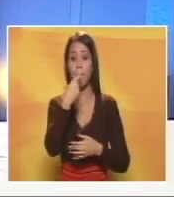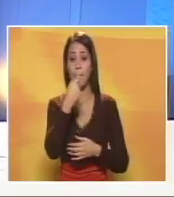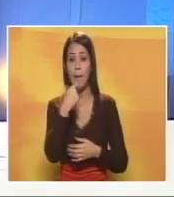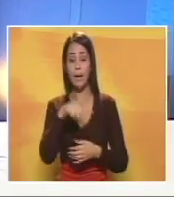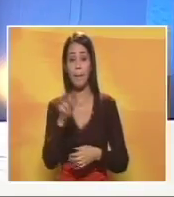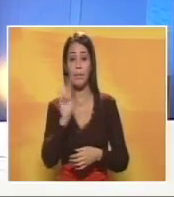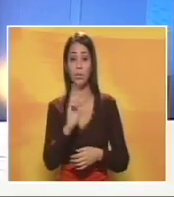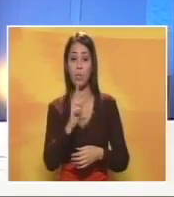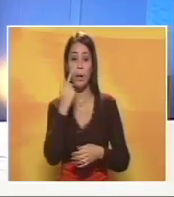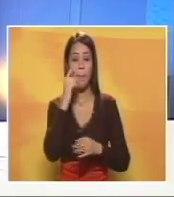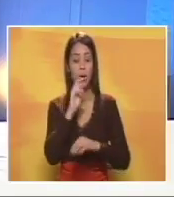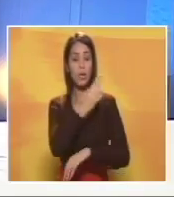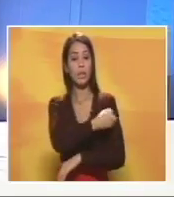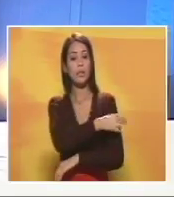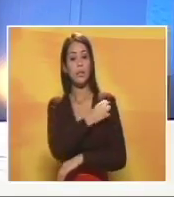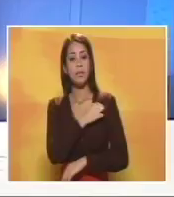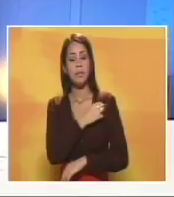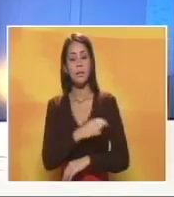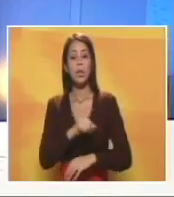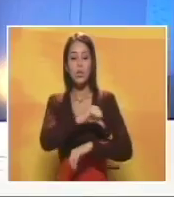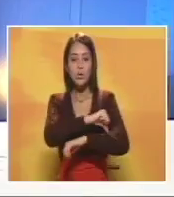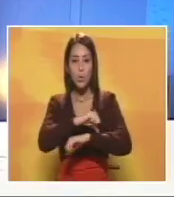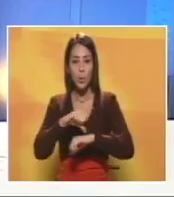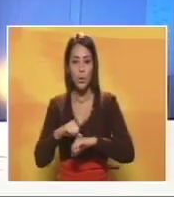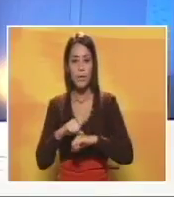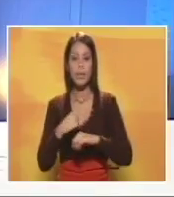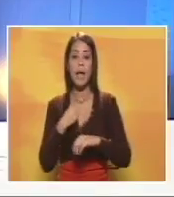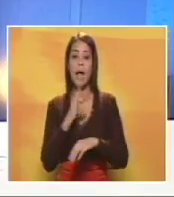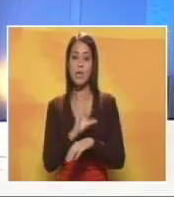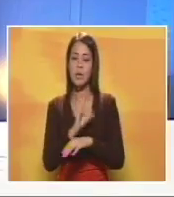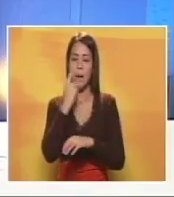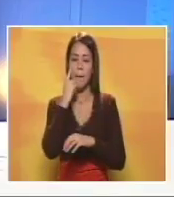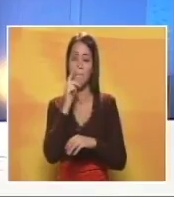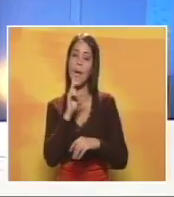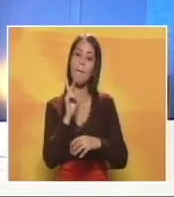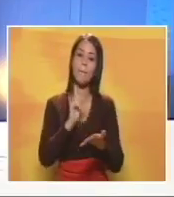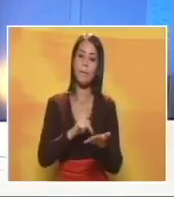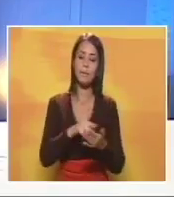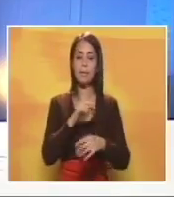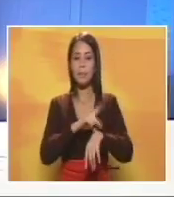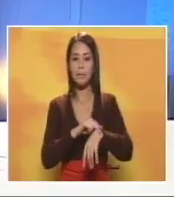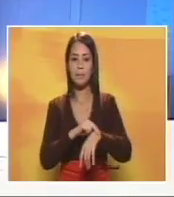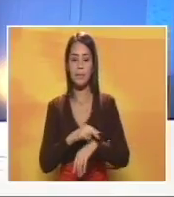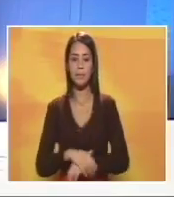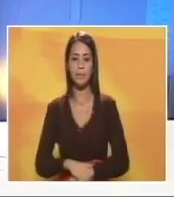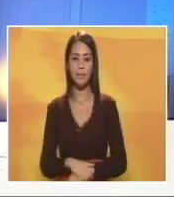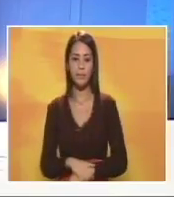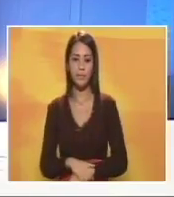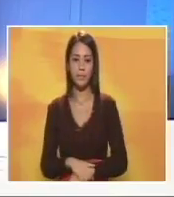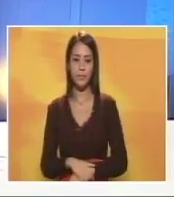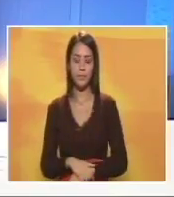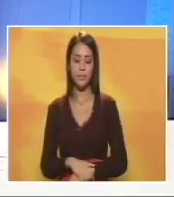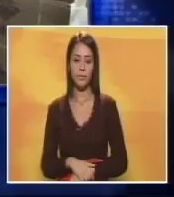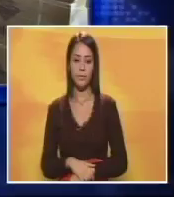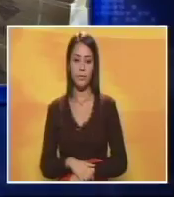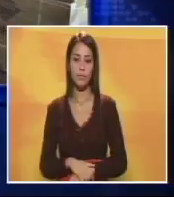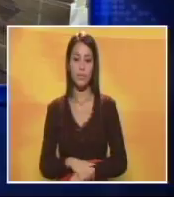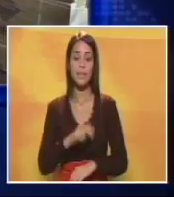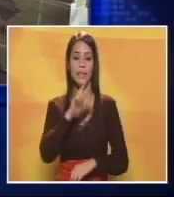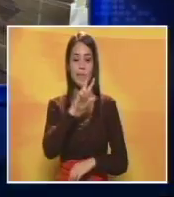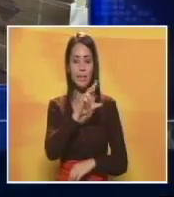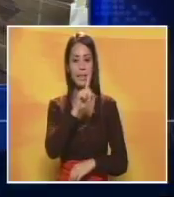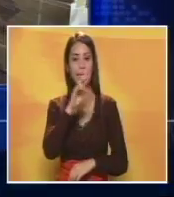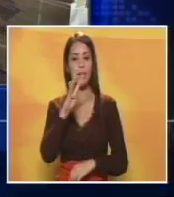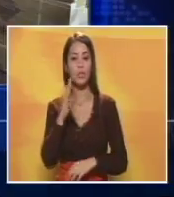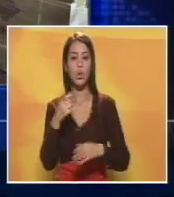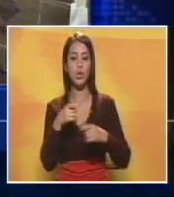para atender las áreas de emergencia, cirugía, obstetricia y consulta general, según informó la Organización Panamericana de la Salud. Las 314